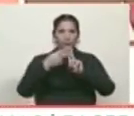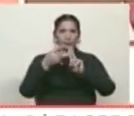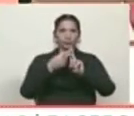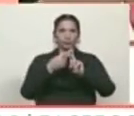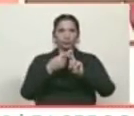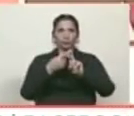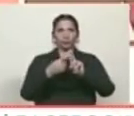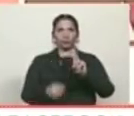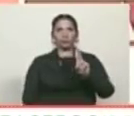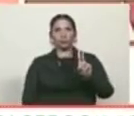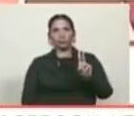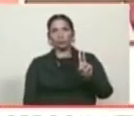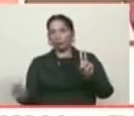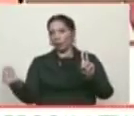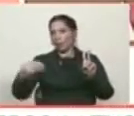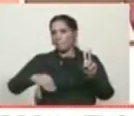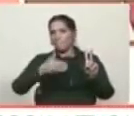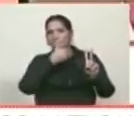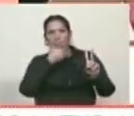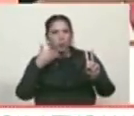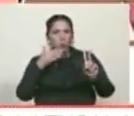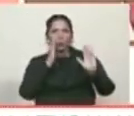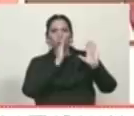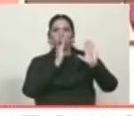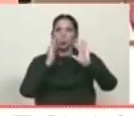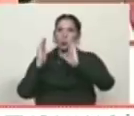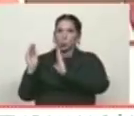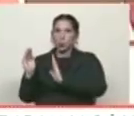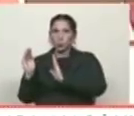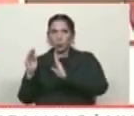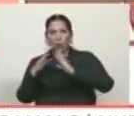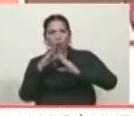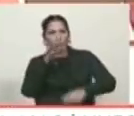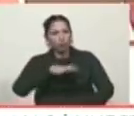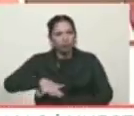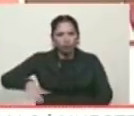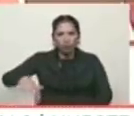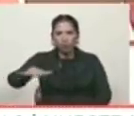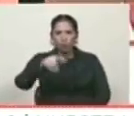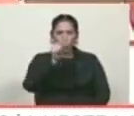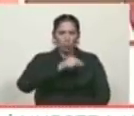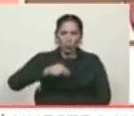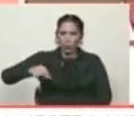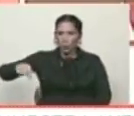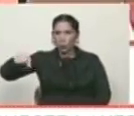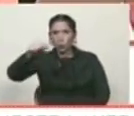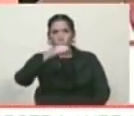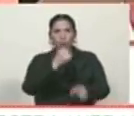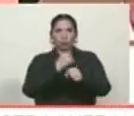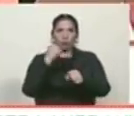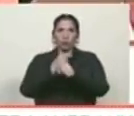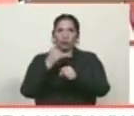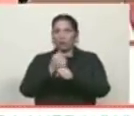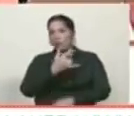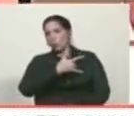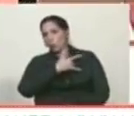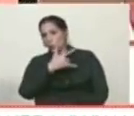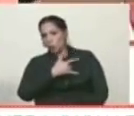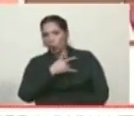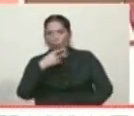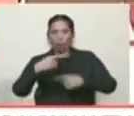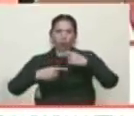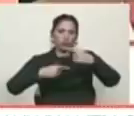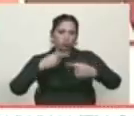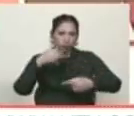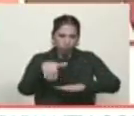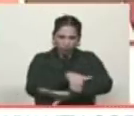lugar, más y mejor organización en cada territorio, en cada centro de trabajo, en cada universidad, en cada calle,